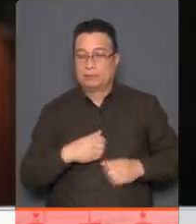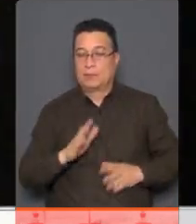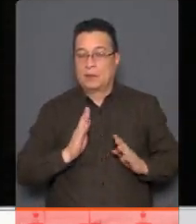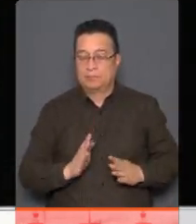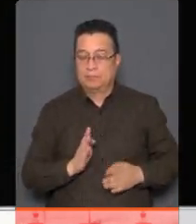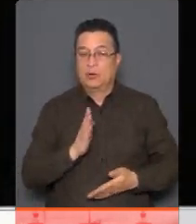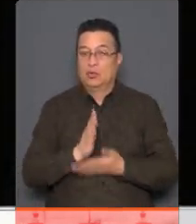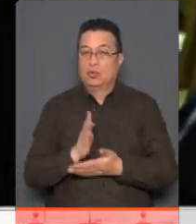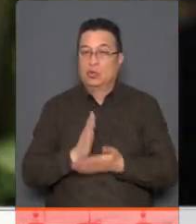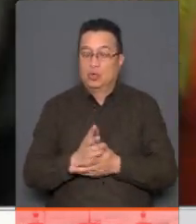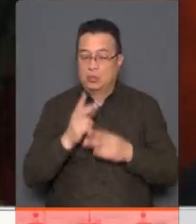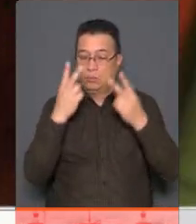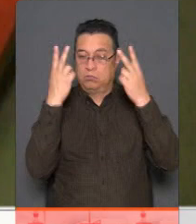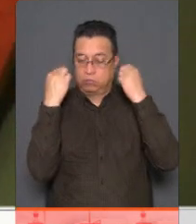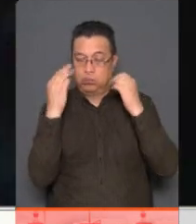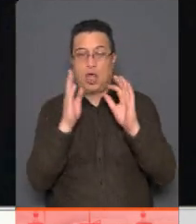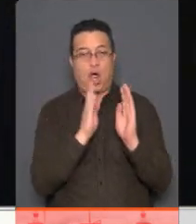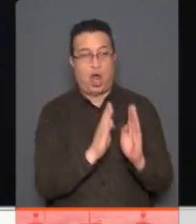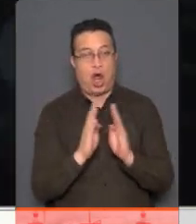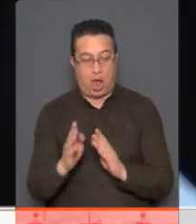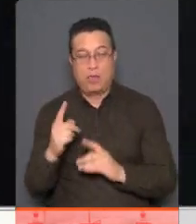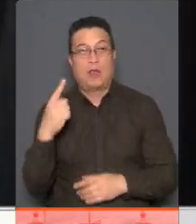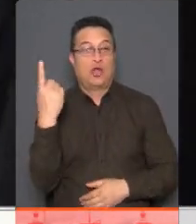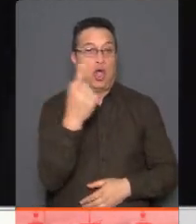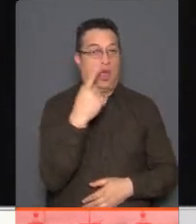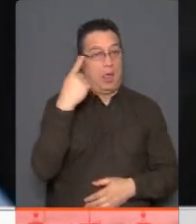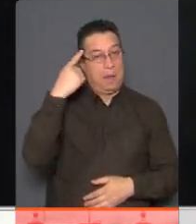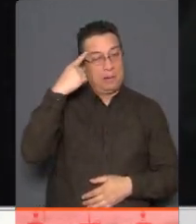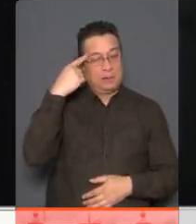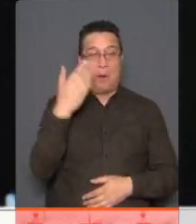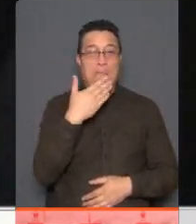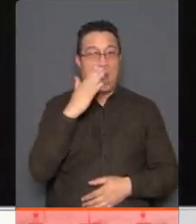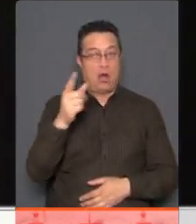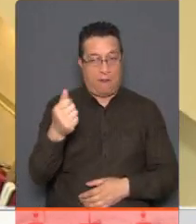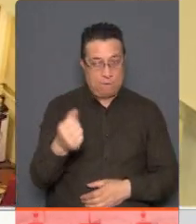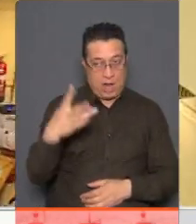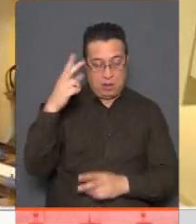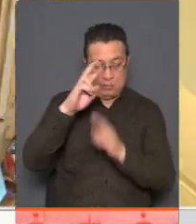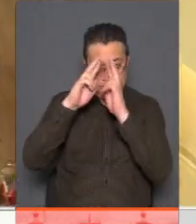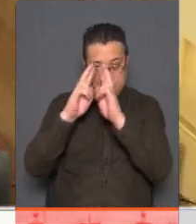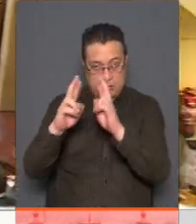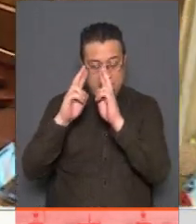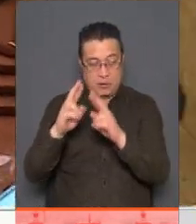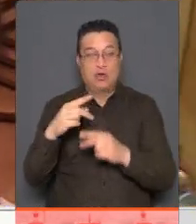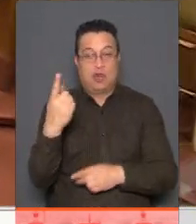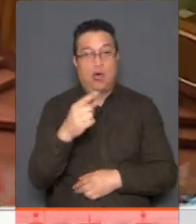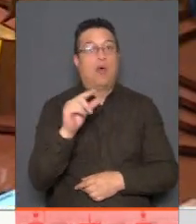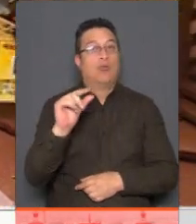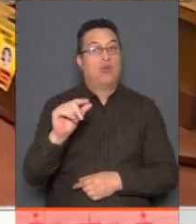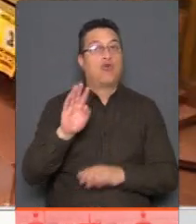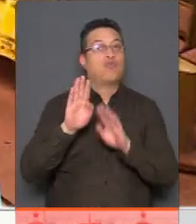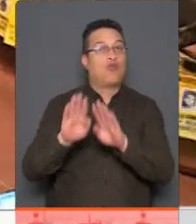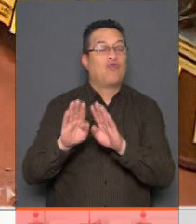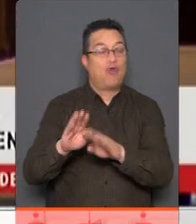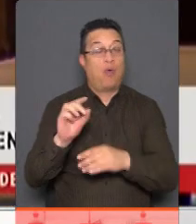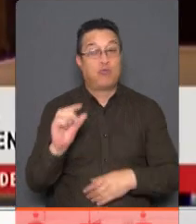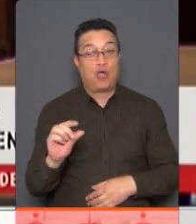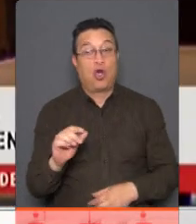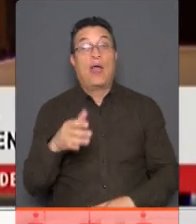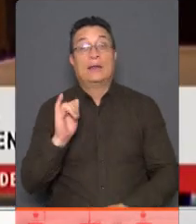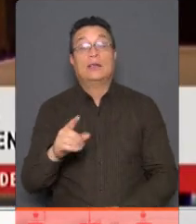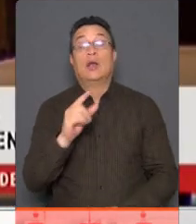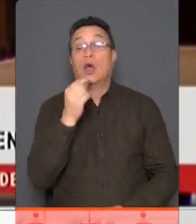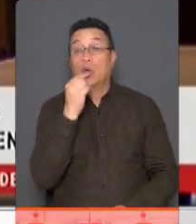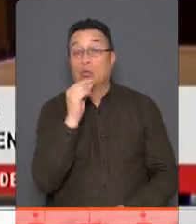exacto, de disciplina, orden y comportamiento. Para mejorar la valoración que tiene la ciudadanía, que ya es bastante baja y lo vamos a conversar de aquello. Pero ¿te parece si hacemos una